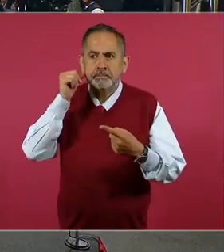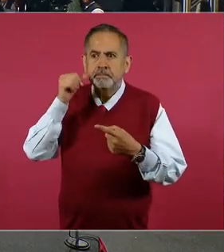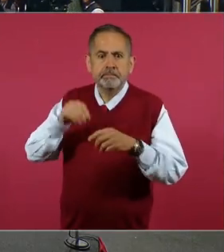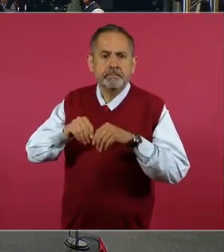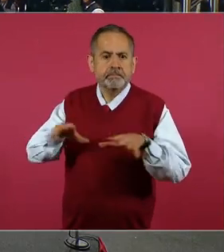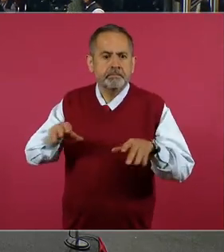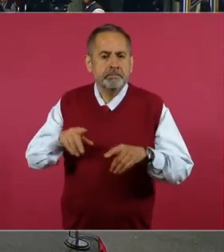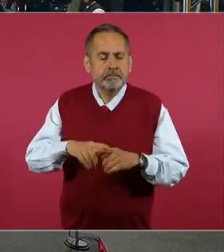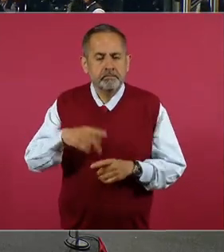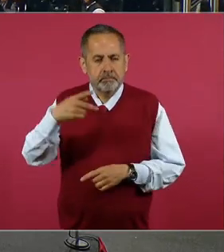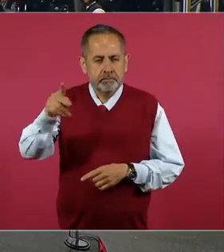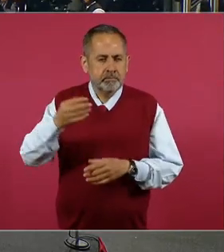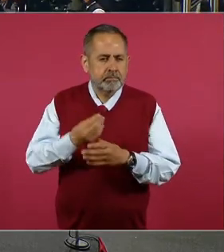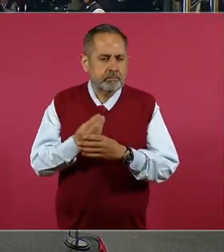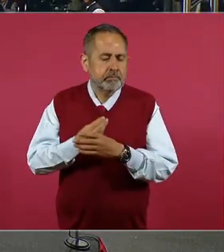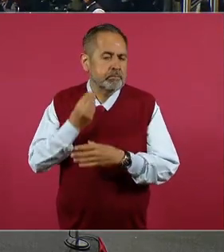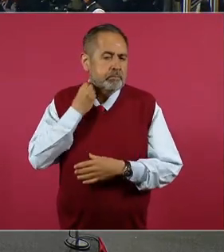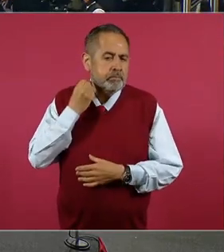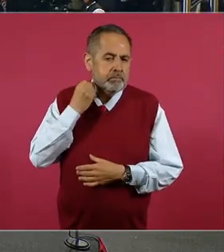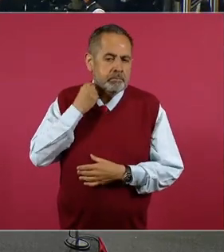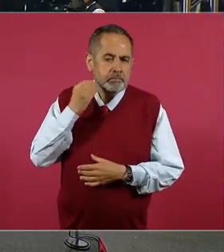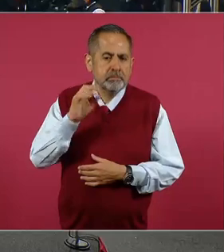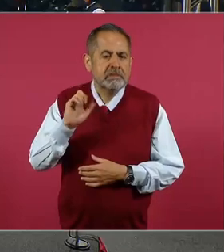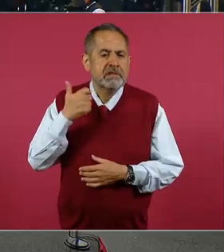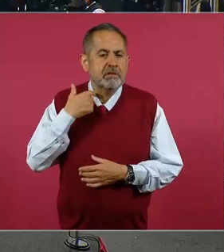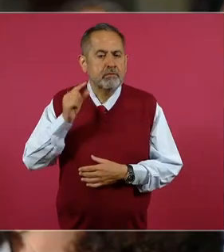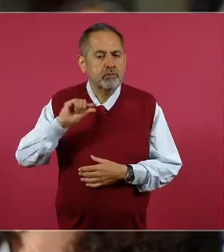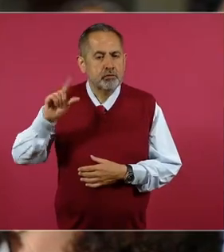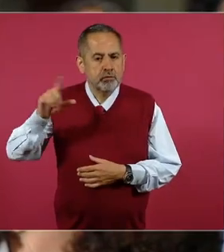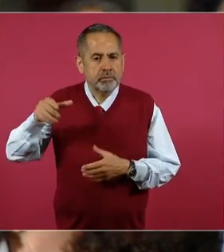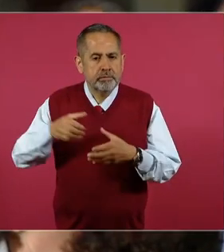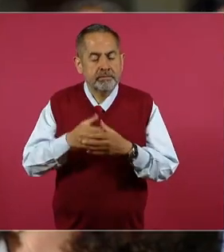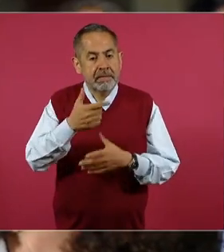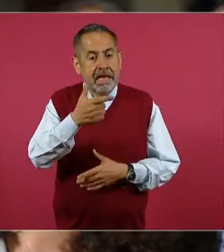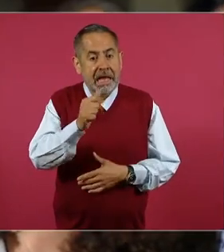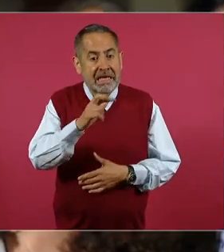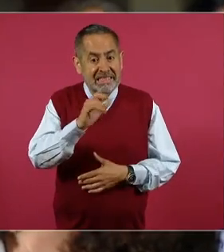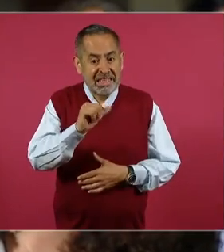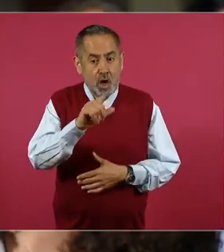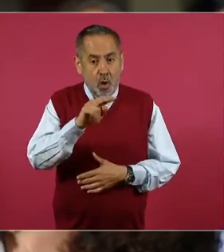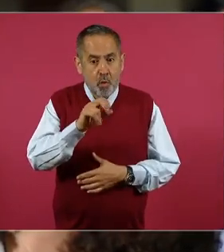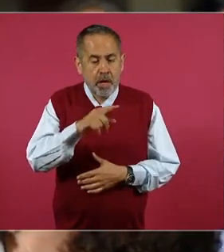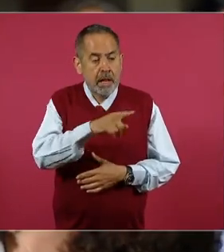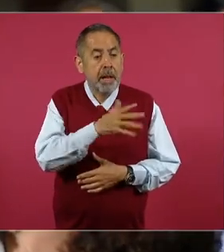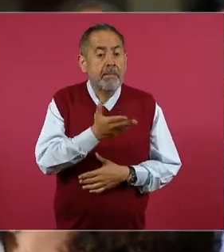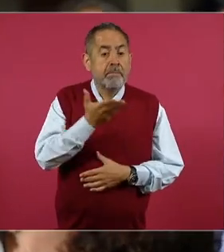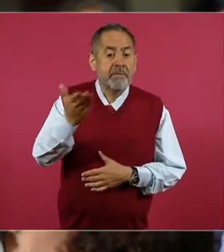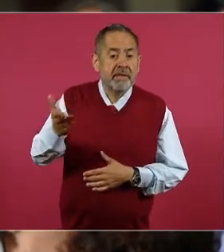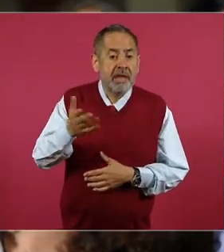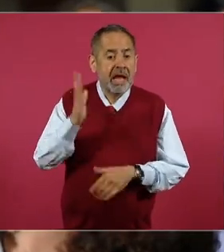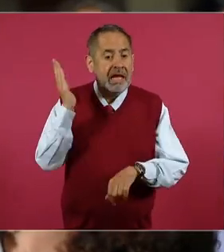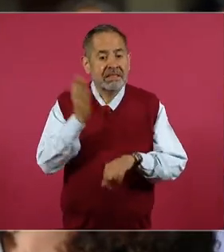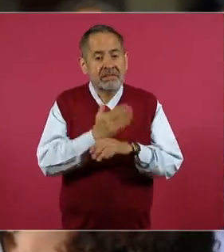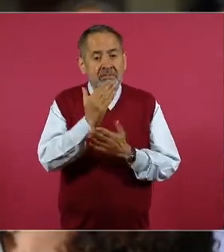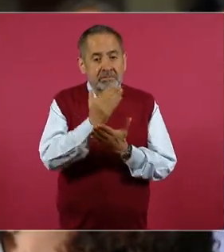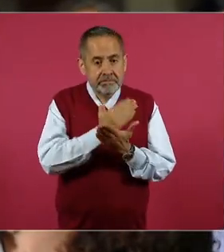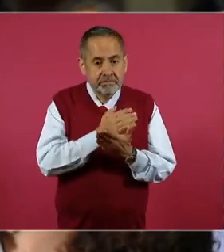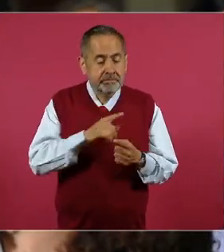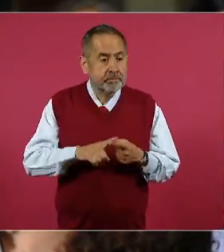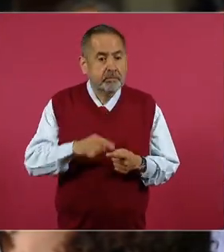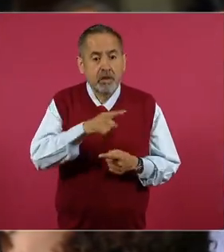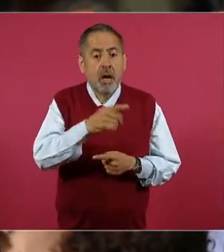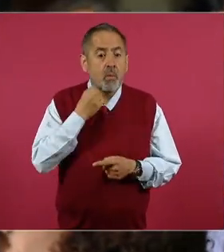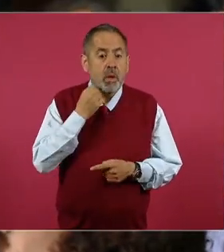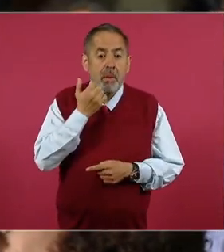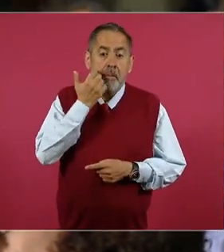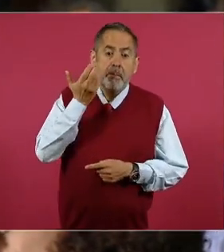que mediante sus abogados y algunos otros exfuncionarios, García Luna está pidiendo que reduzcan su sentencia y sus abogados están pidiendo 20